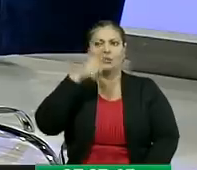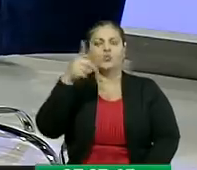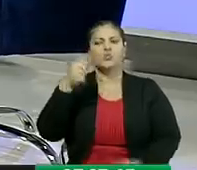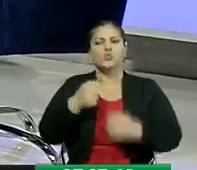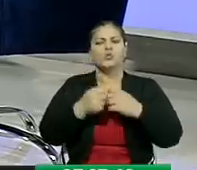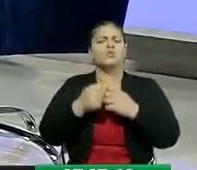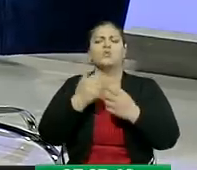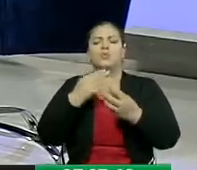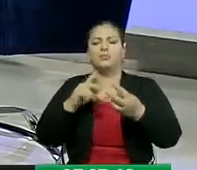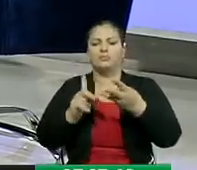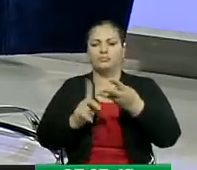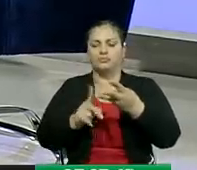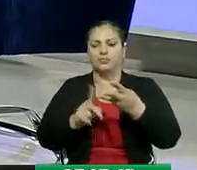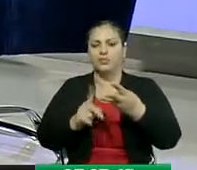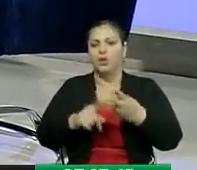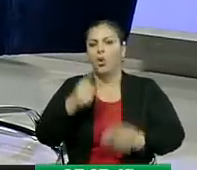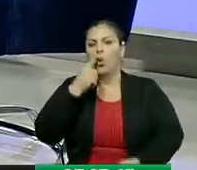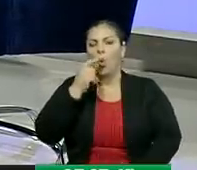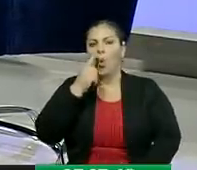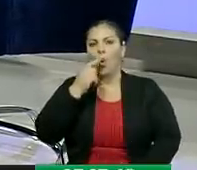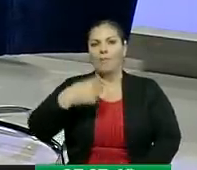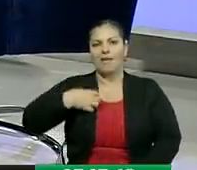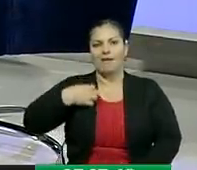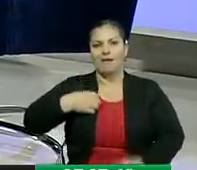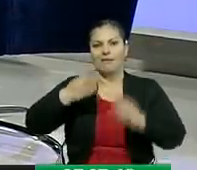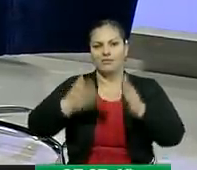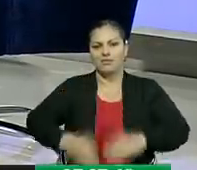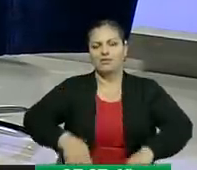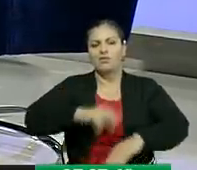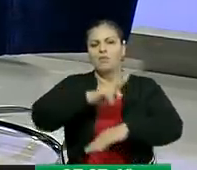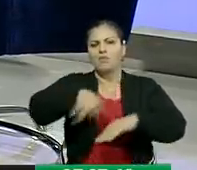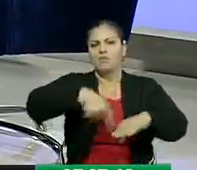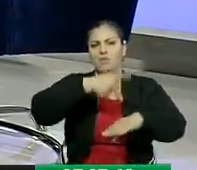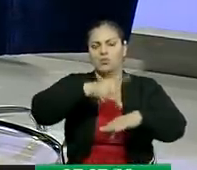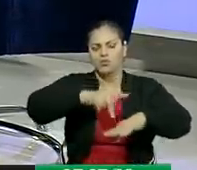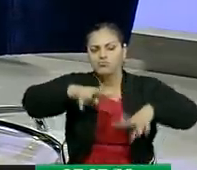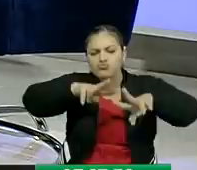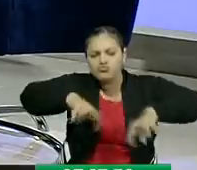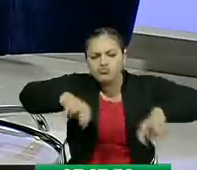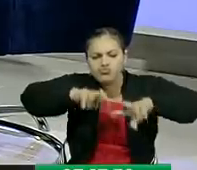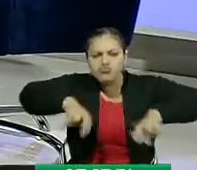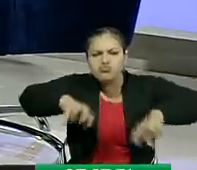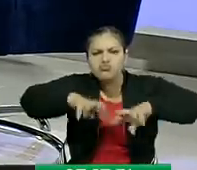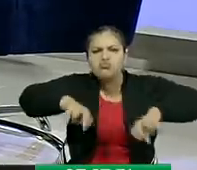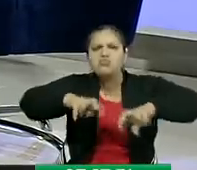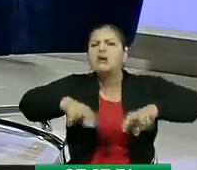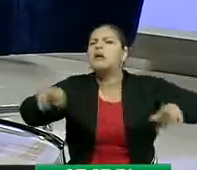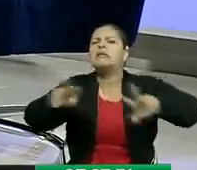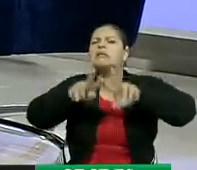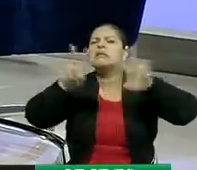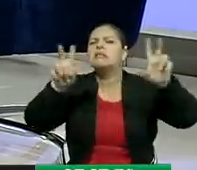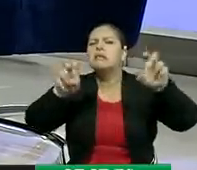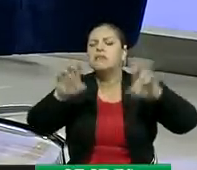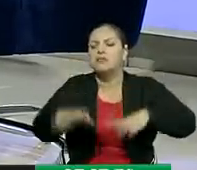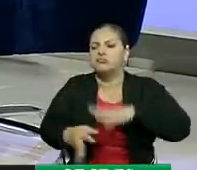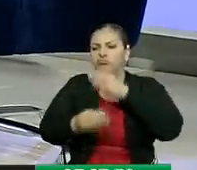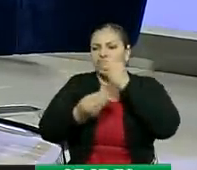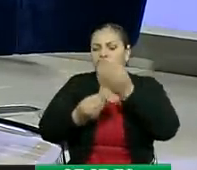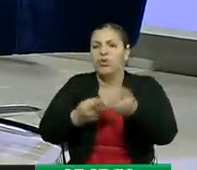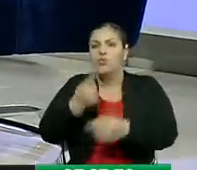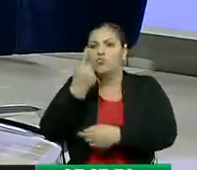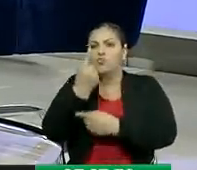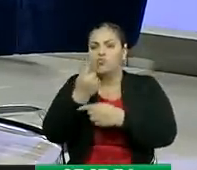el caso y que dio conclusiones, sobre todo de un documento, el tercero del informe, que misteriosamente